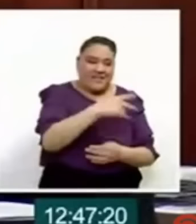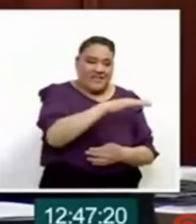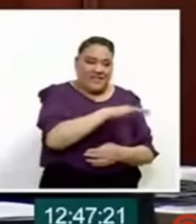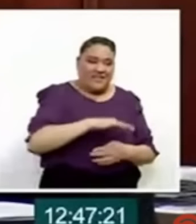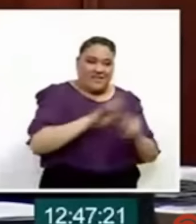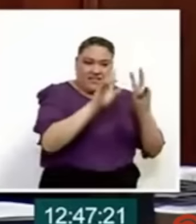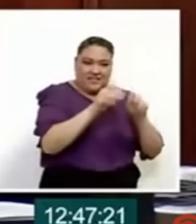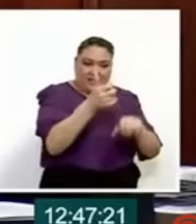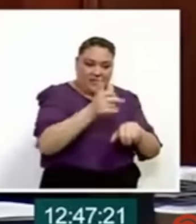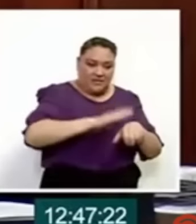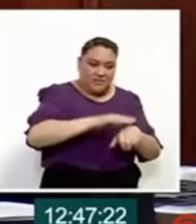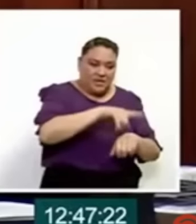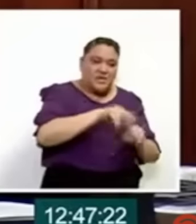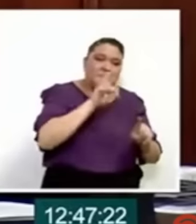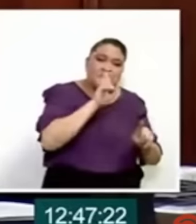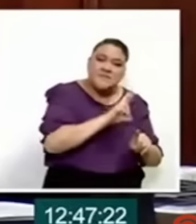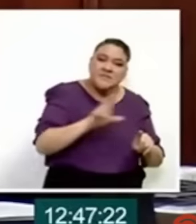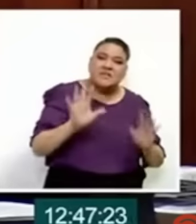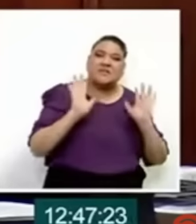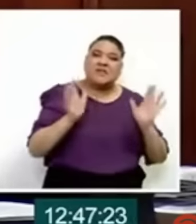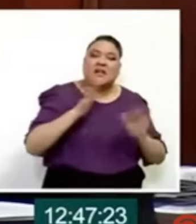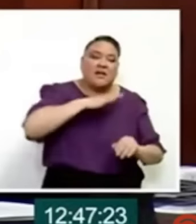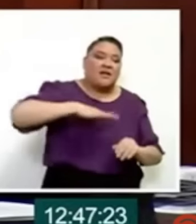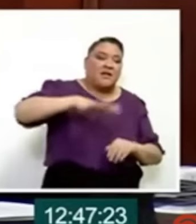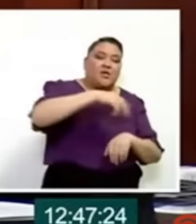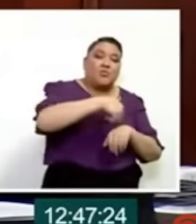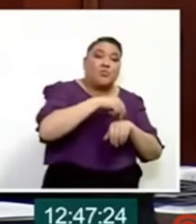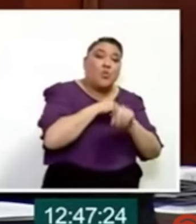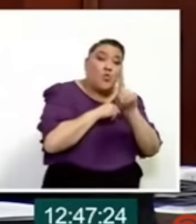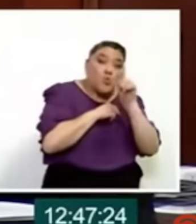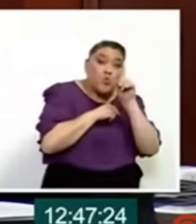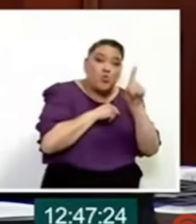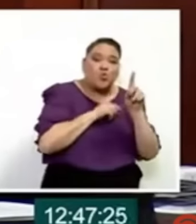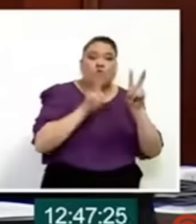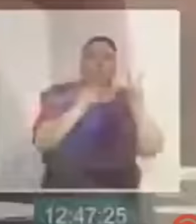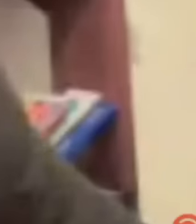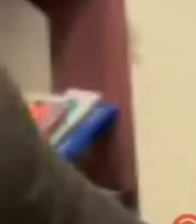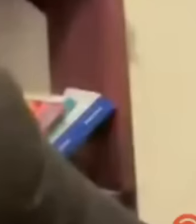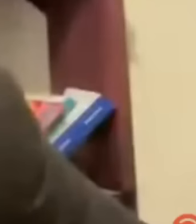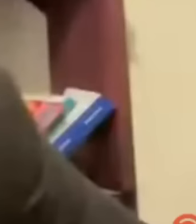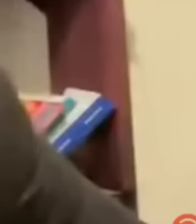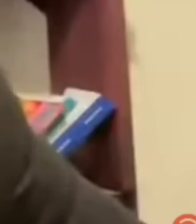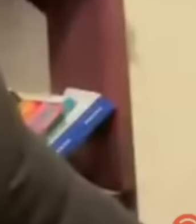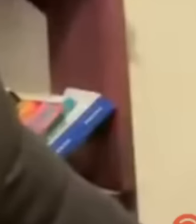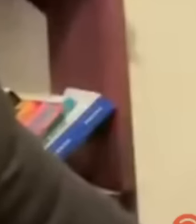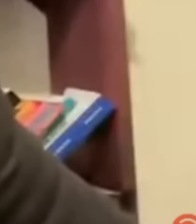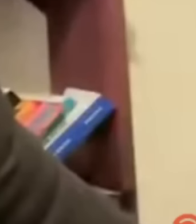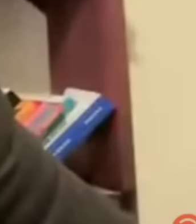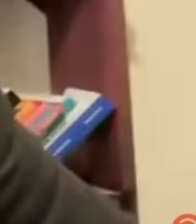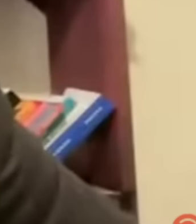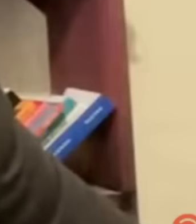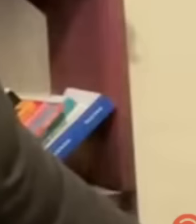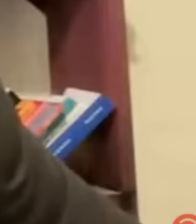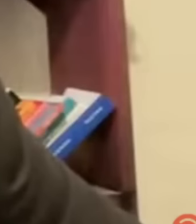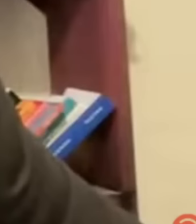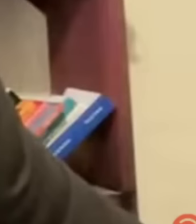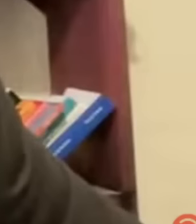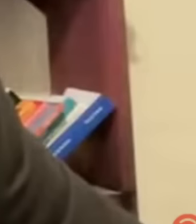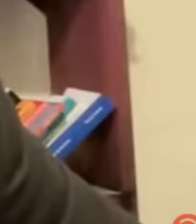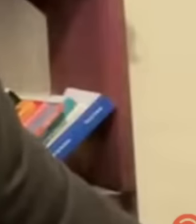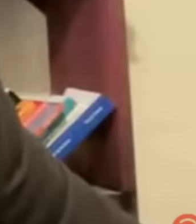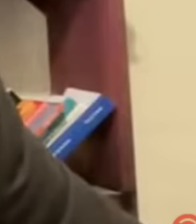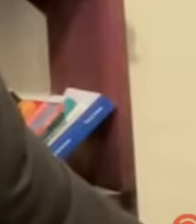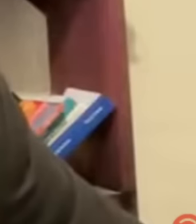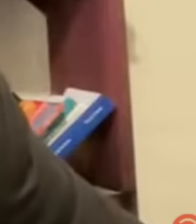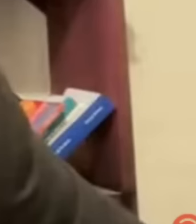importante en que la Corte tenga que intervenir. Ya se le escuchó, ya se le recibieron sus pruebas, ya se analizaron sus